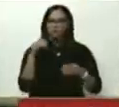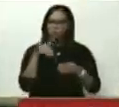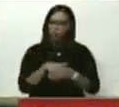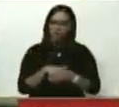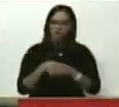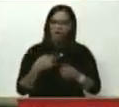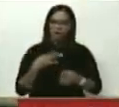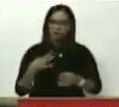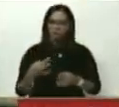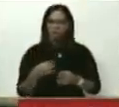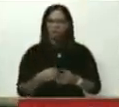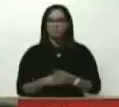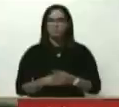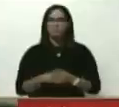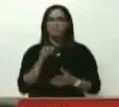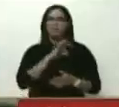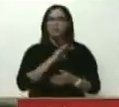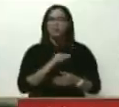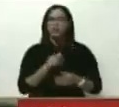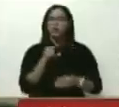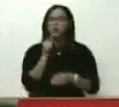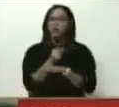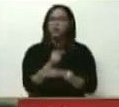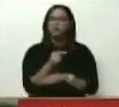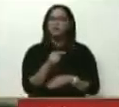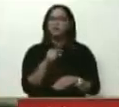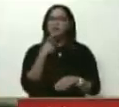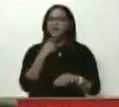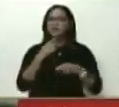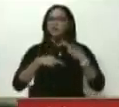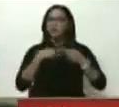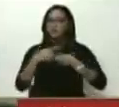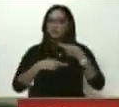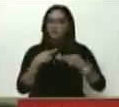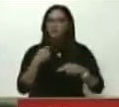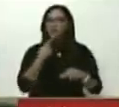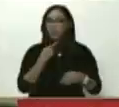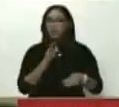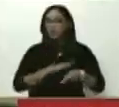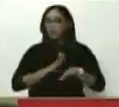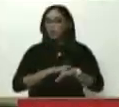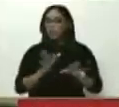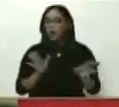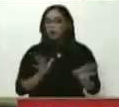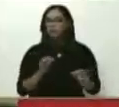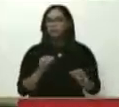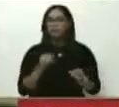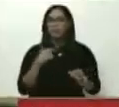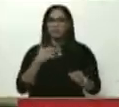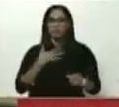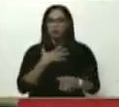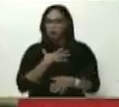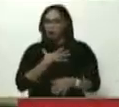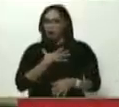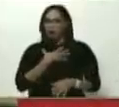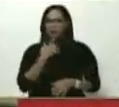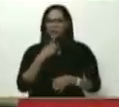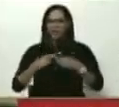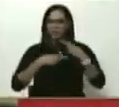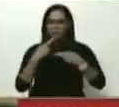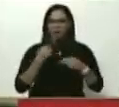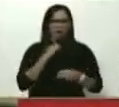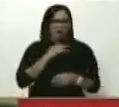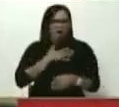lo acusaron, a ese señor lo acusaron de ser de izquierda. Digo lo acusaron porque él se sentía ofendido cuando le decían que era de izquierda,